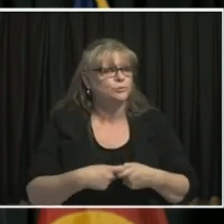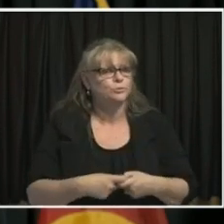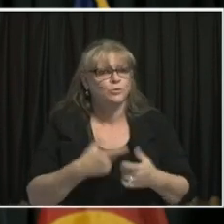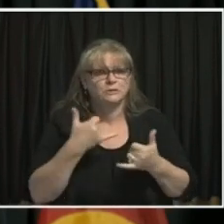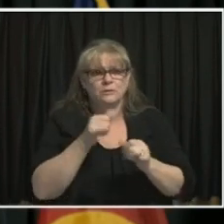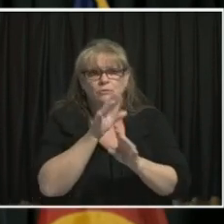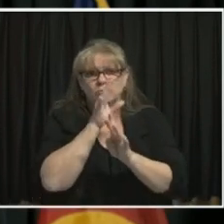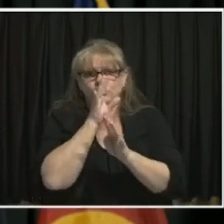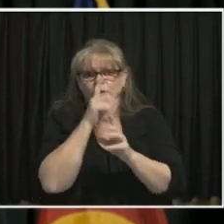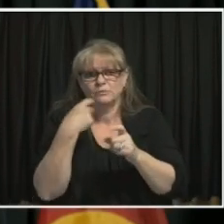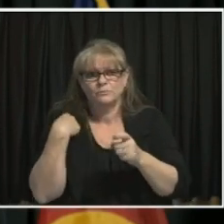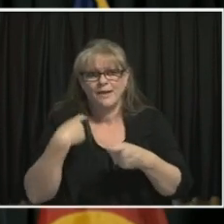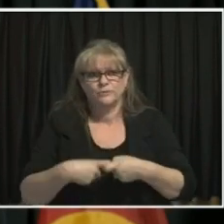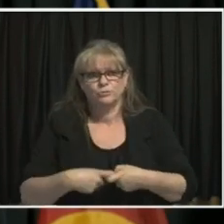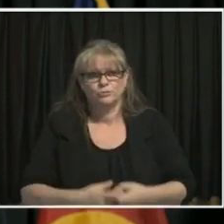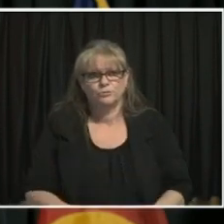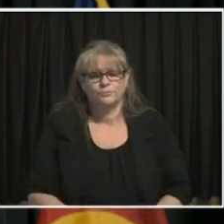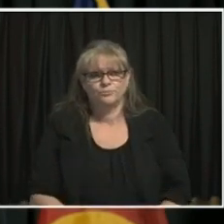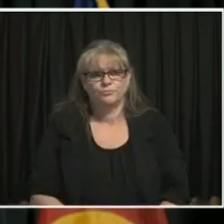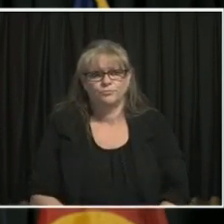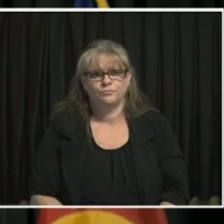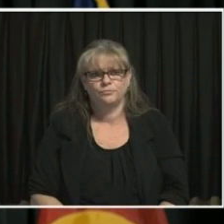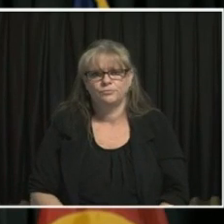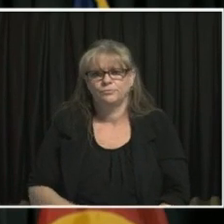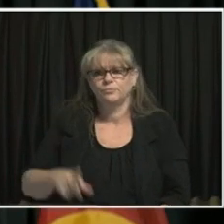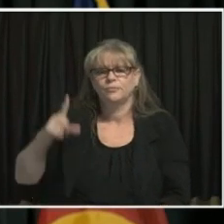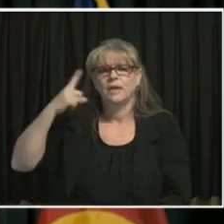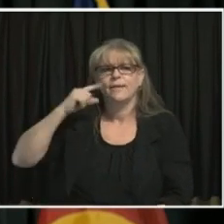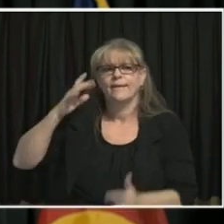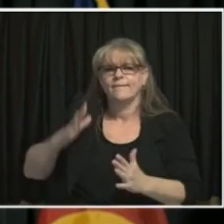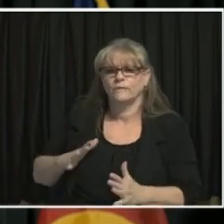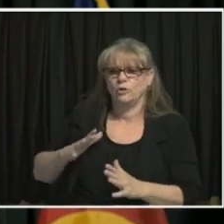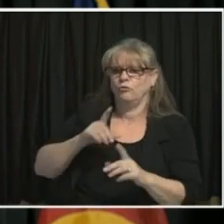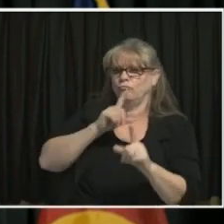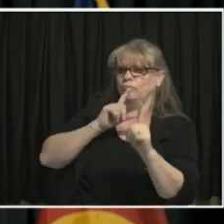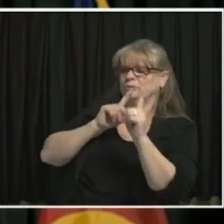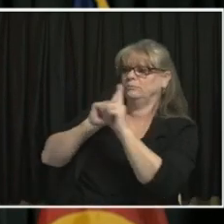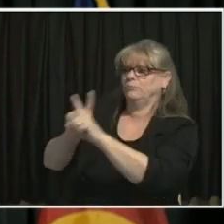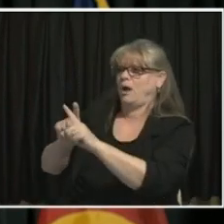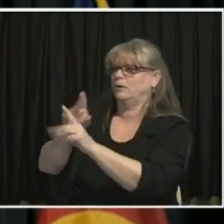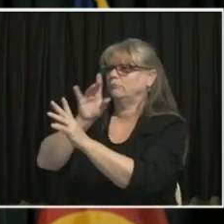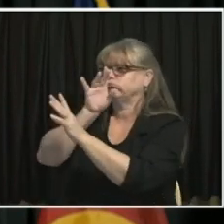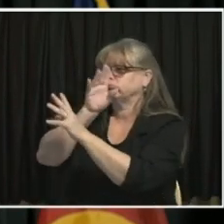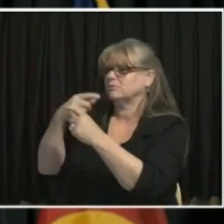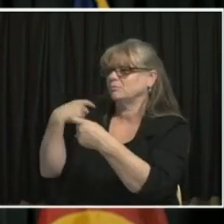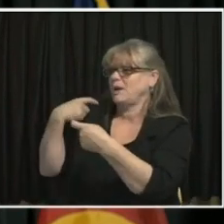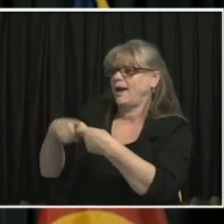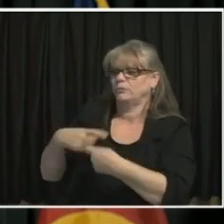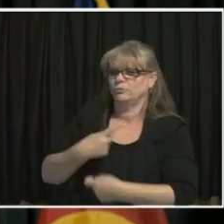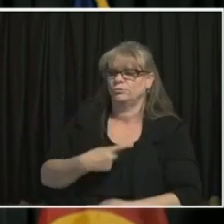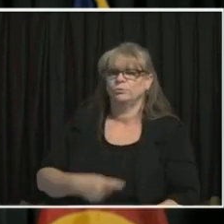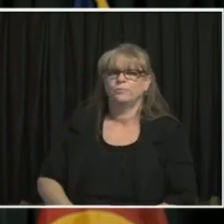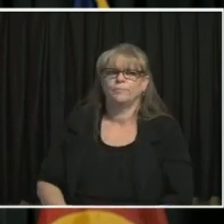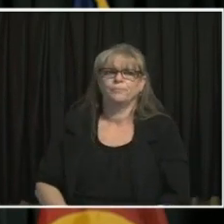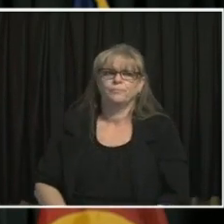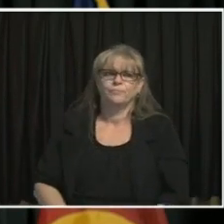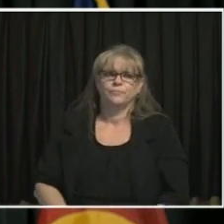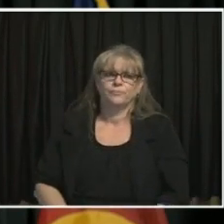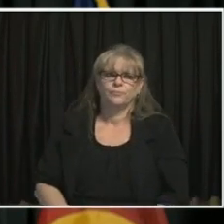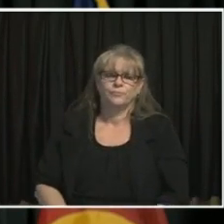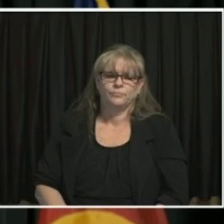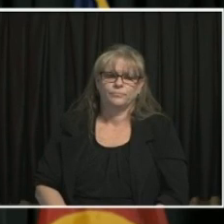serán sancionados o no estos locales? Hoy anuncié que ellos pierdan su licencia, su